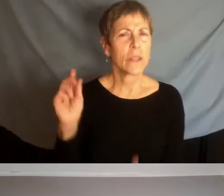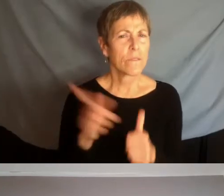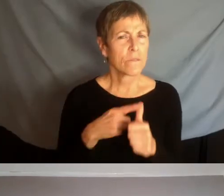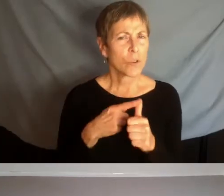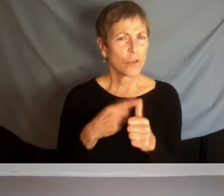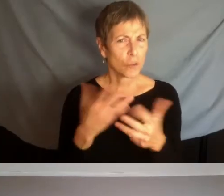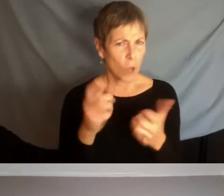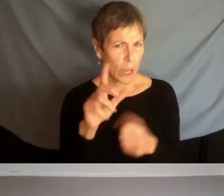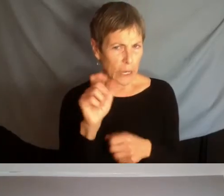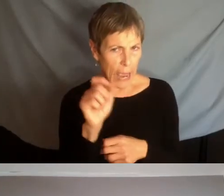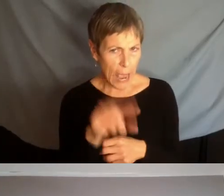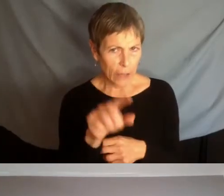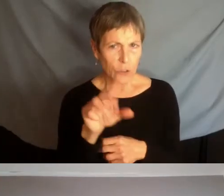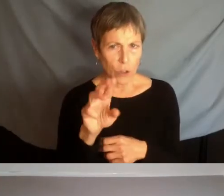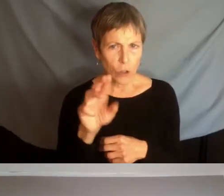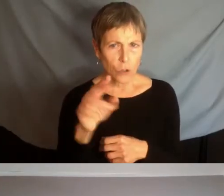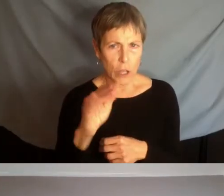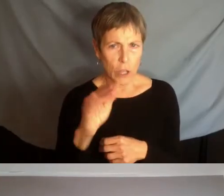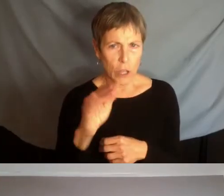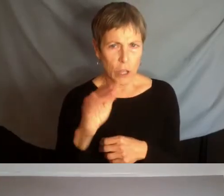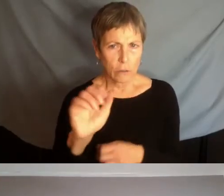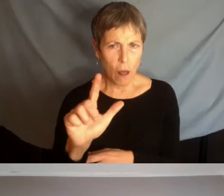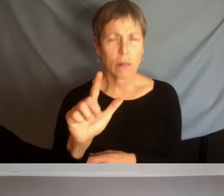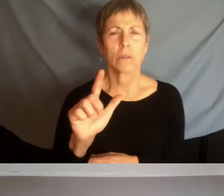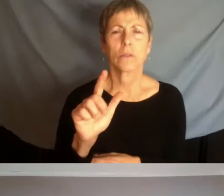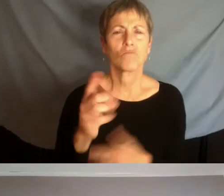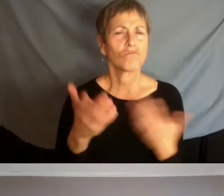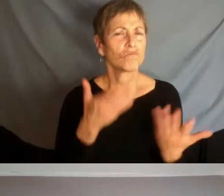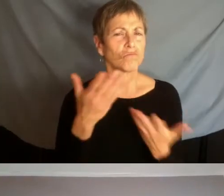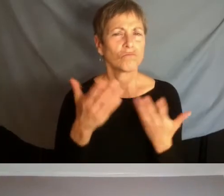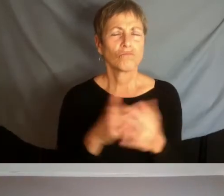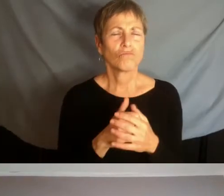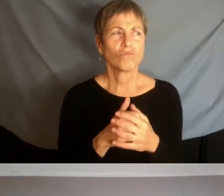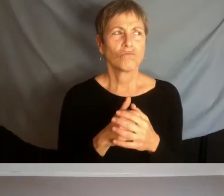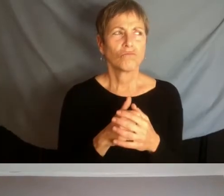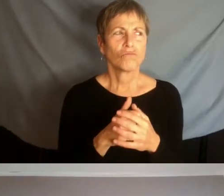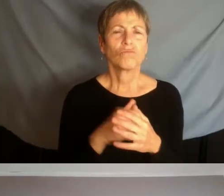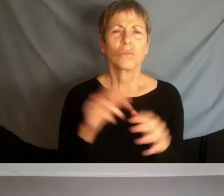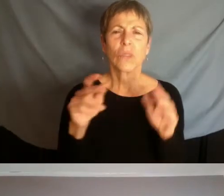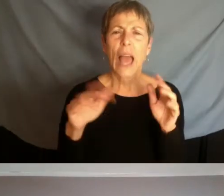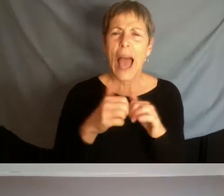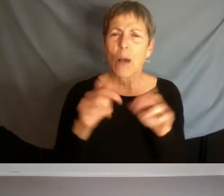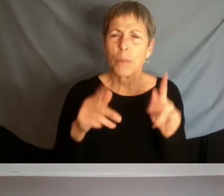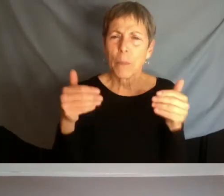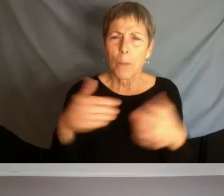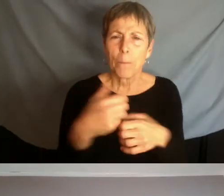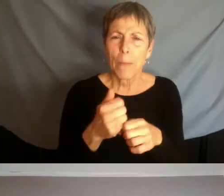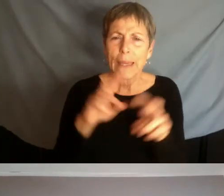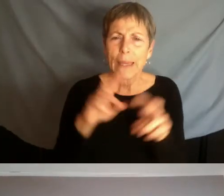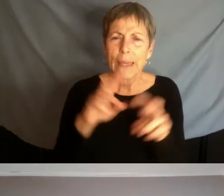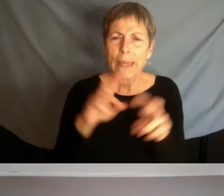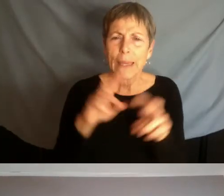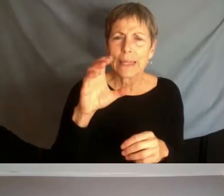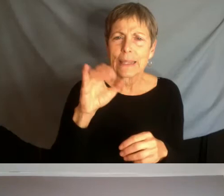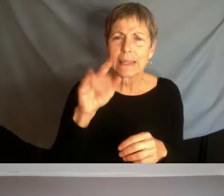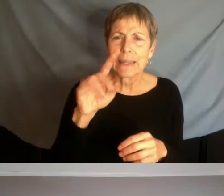Halal. Y la primera cosa que quiero hablar con el doctor Halal es de cómo la gente... Sweetheart, can you bring it down a little